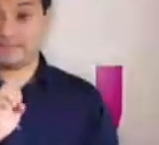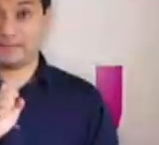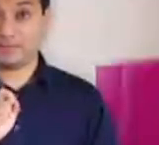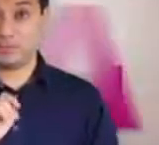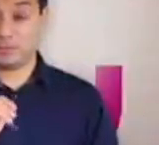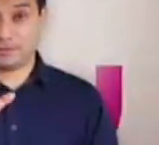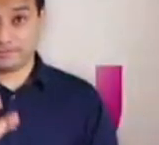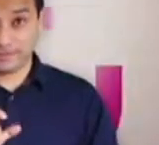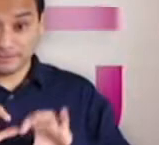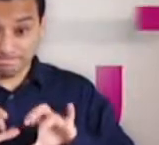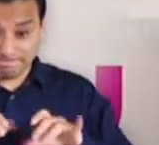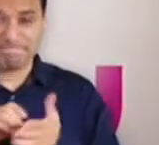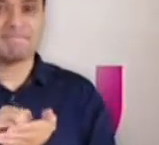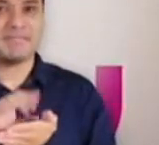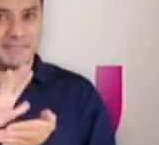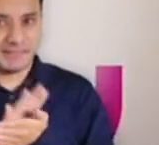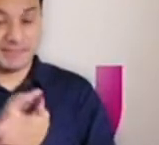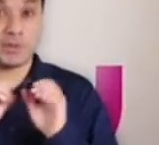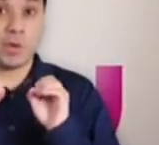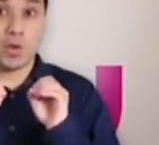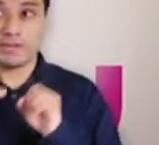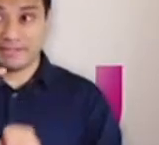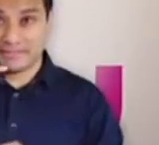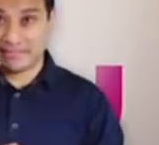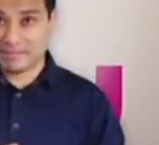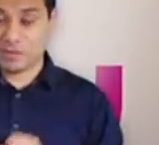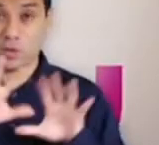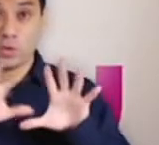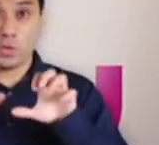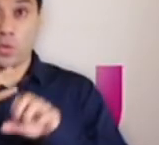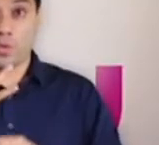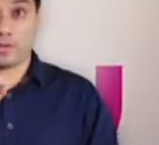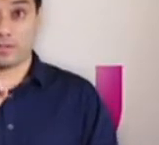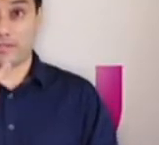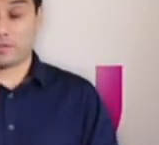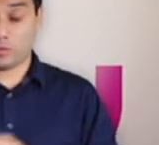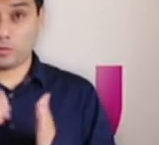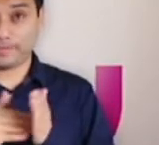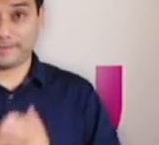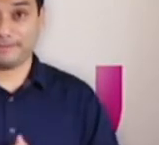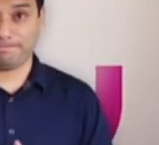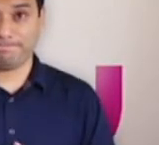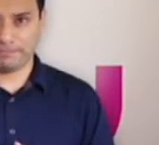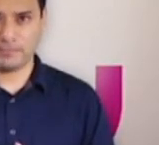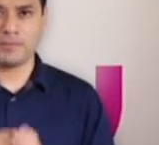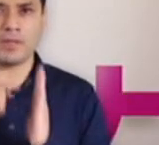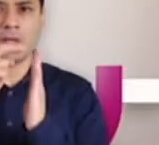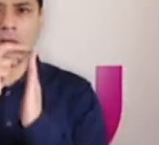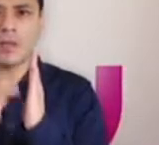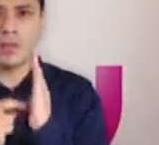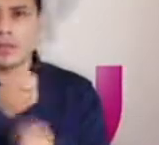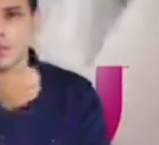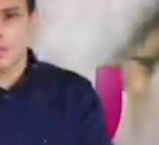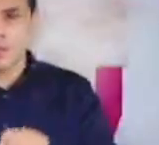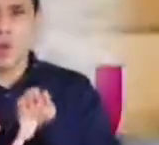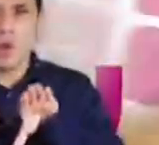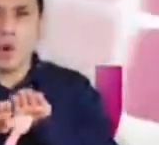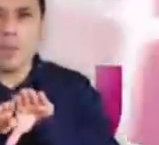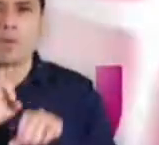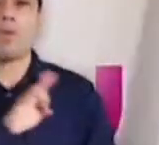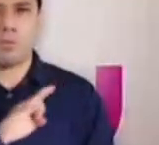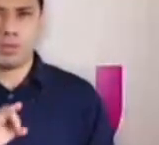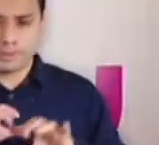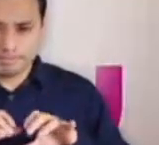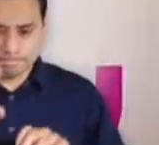solo con cita programada. Agéndala en INE.mx o en INETEL 800-433-2000, donde además podrás consultar